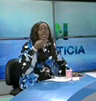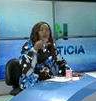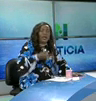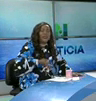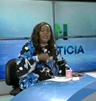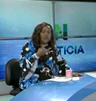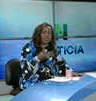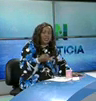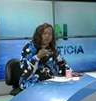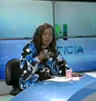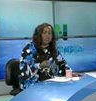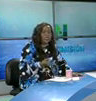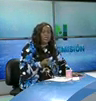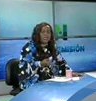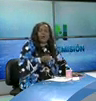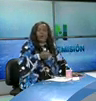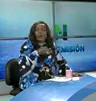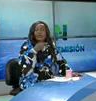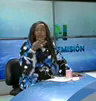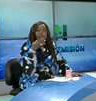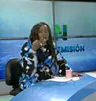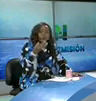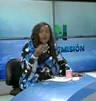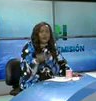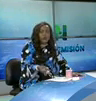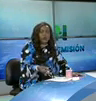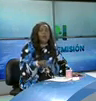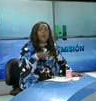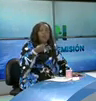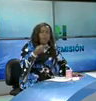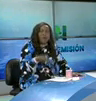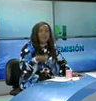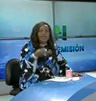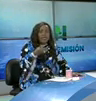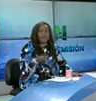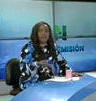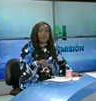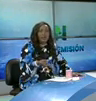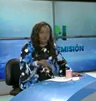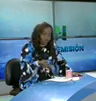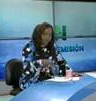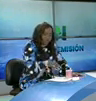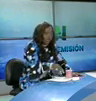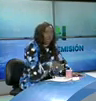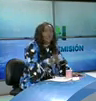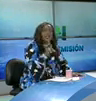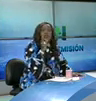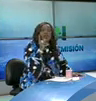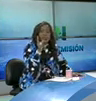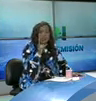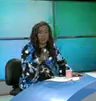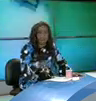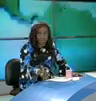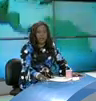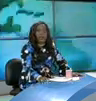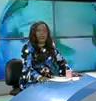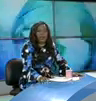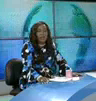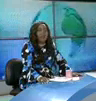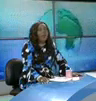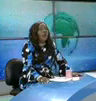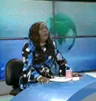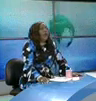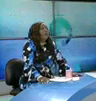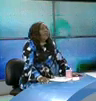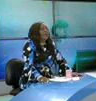porque yo sé con la bendición de Dios y la colaboración de todos nosotros, vamos a salir de esta. Yo sé que los escritores, aquellos